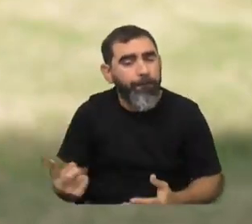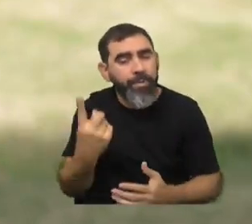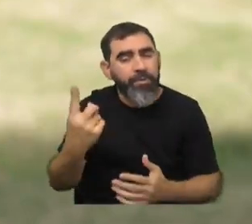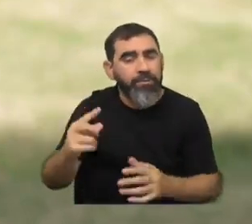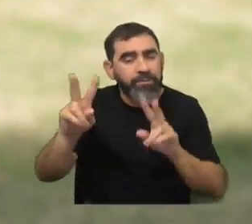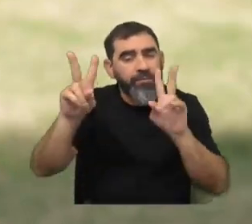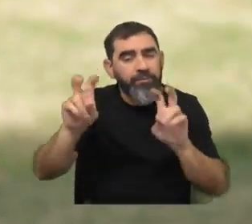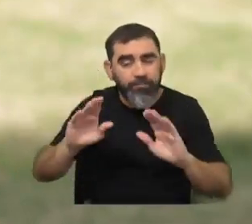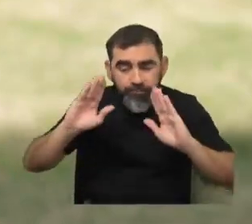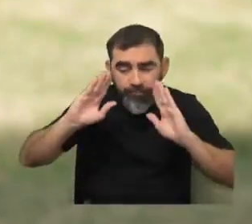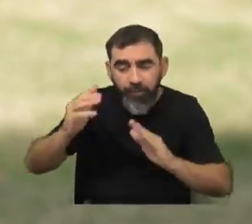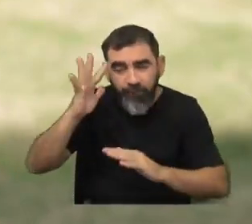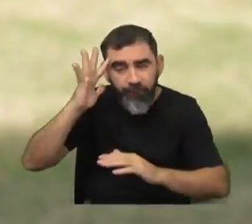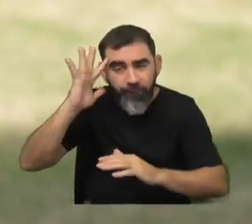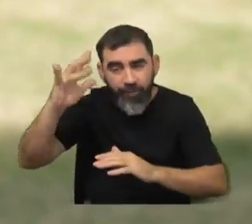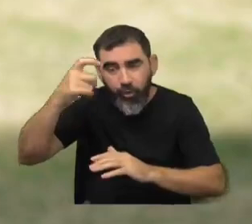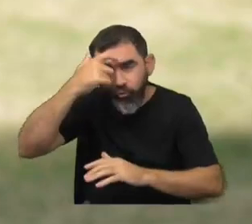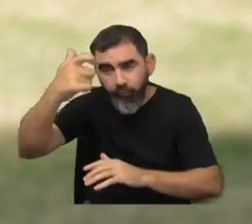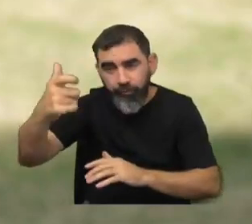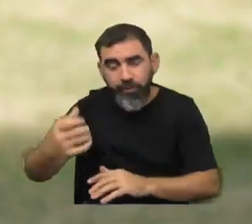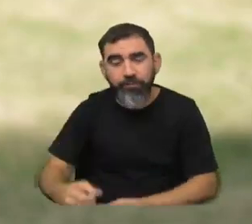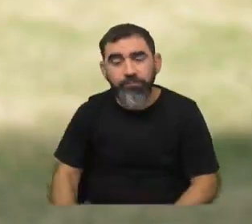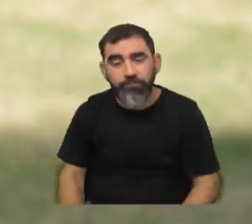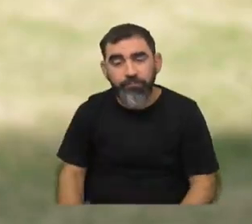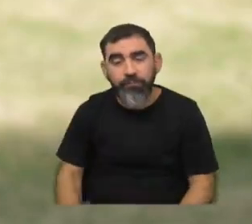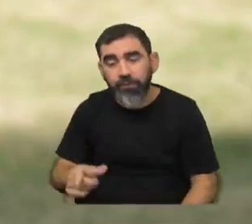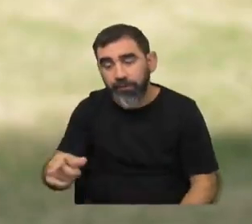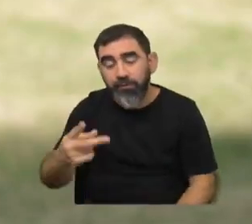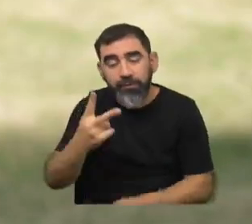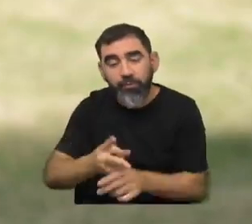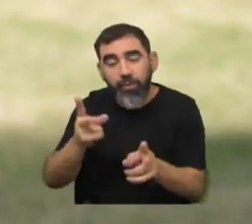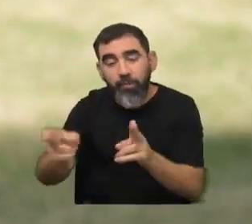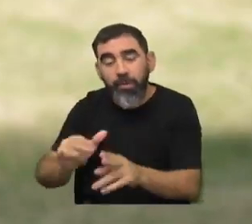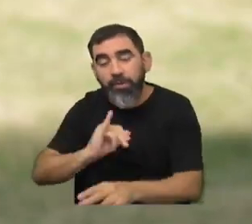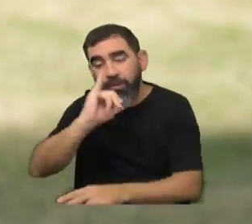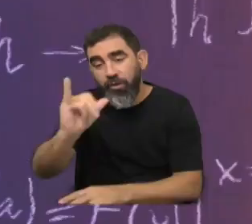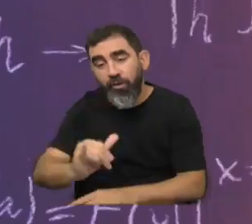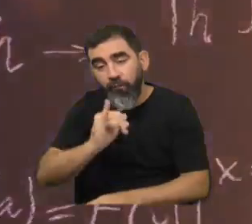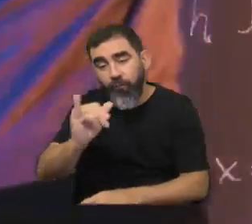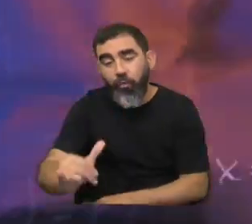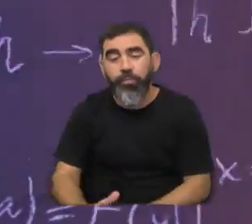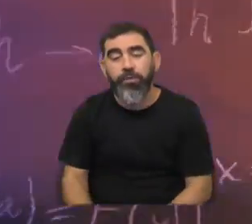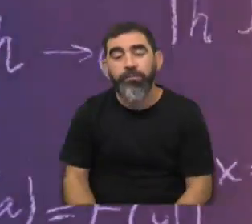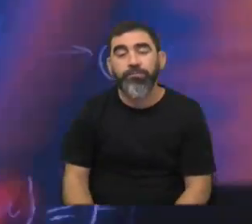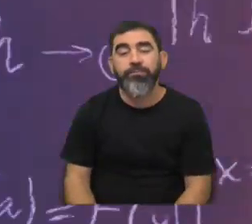cuestiones que aborda la filosofía de la ciencia? De eso trata la segunda parte de este informe.